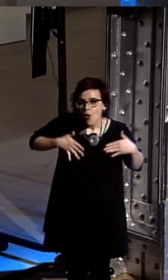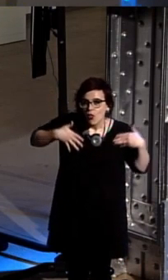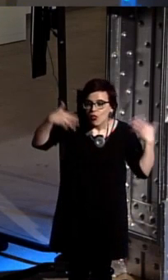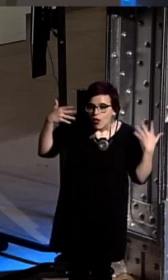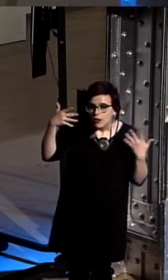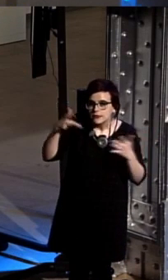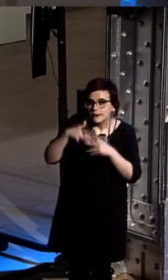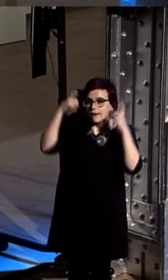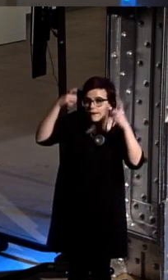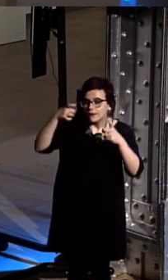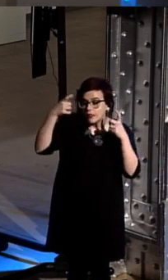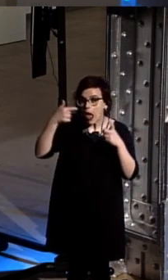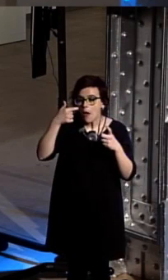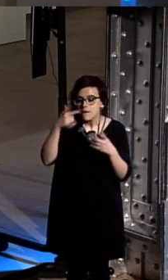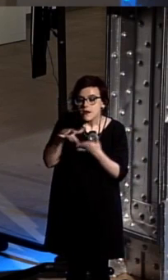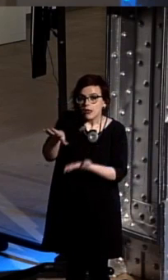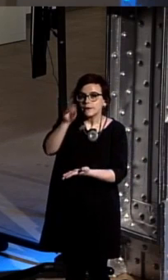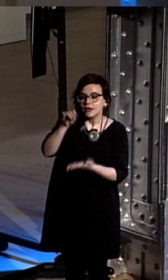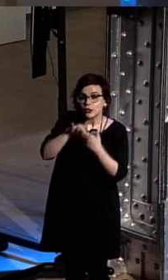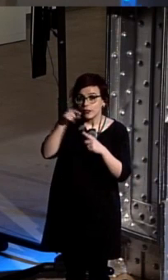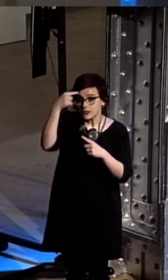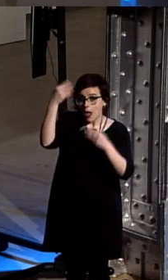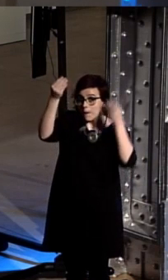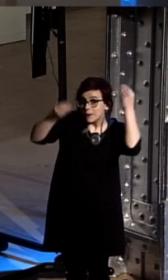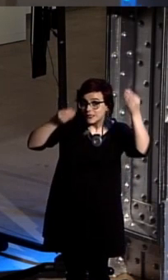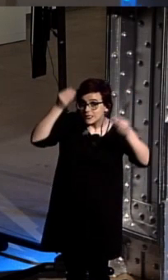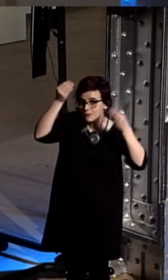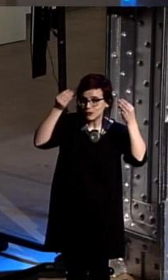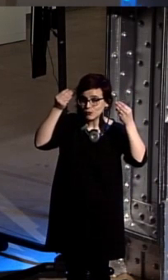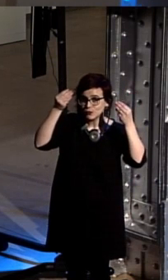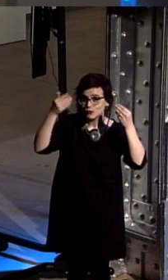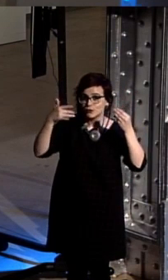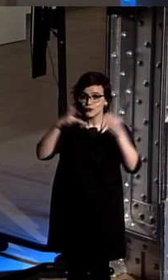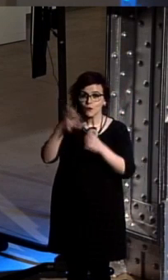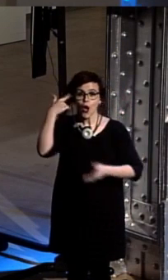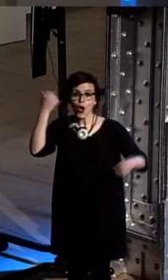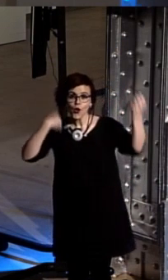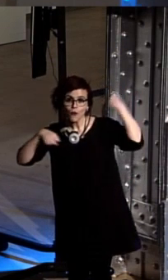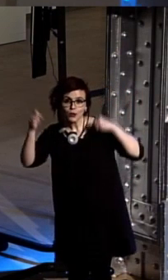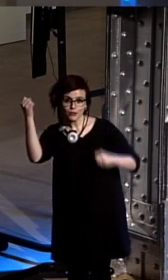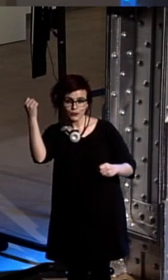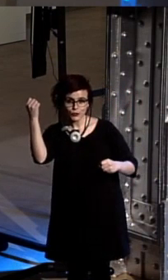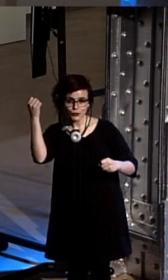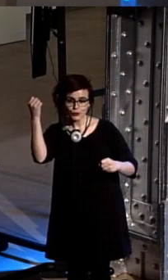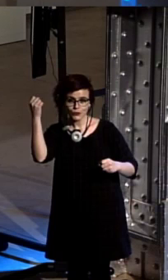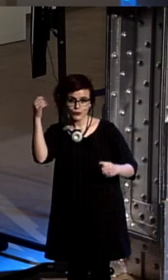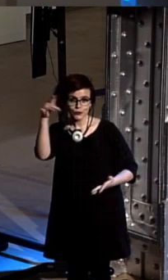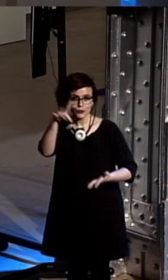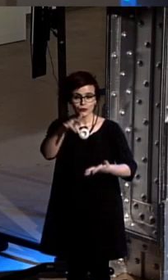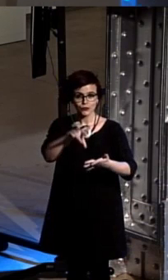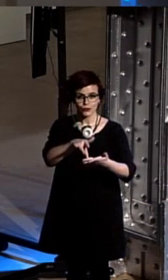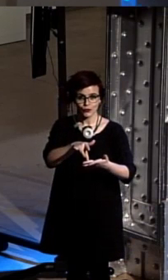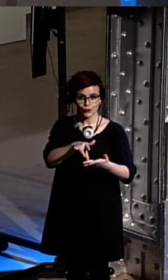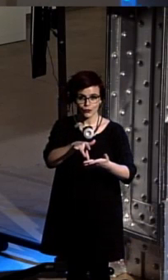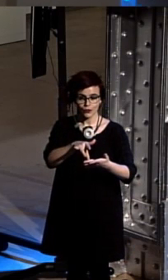emociones llevan sus pensamientos, dirigen su comportamiento, y